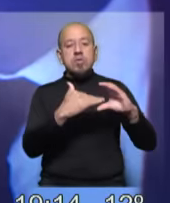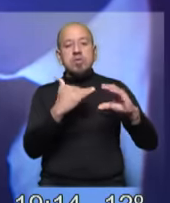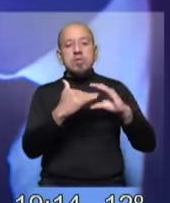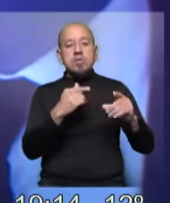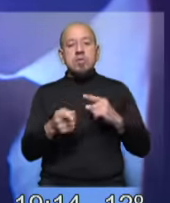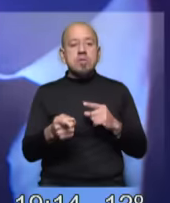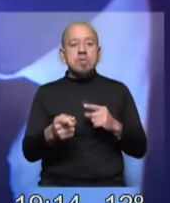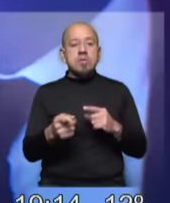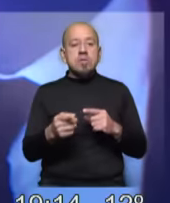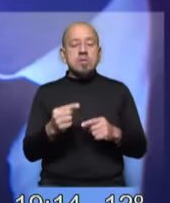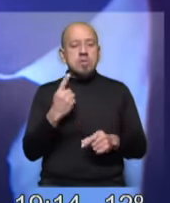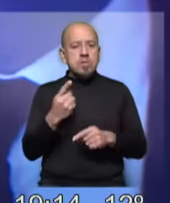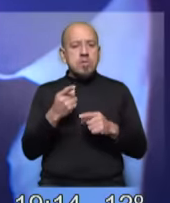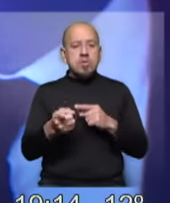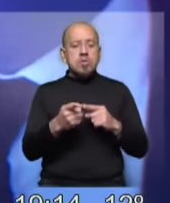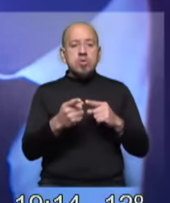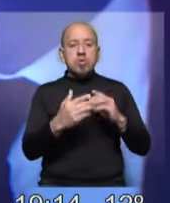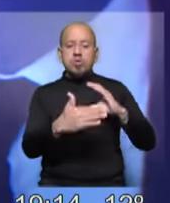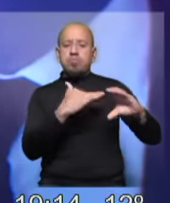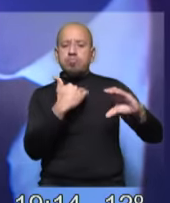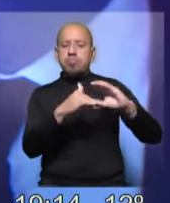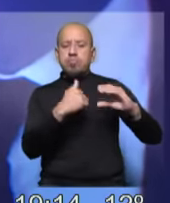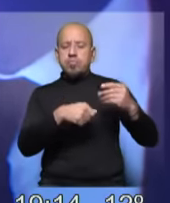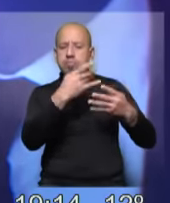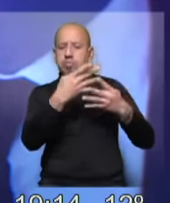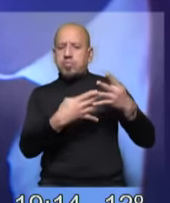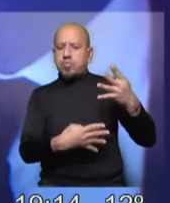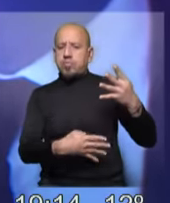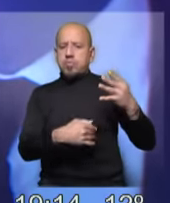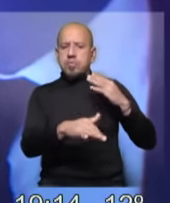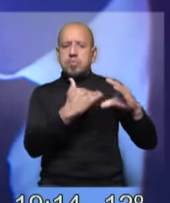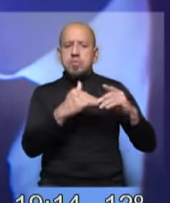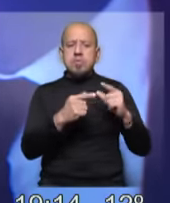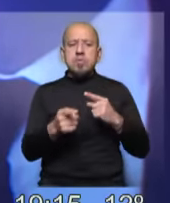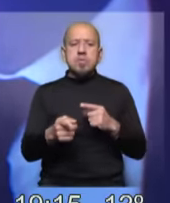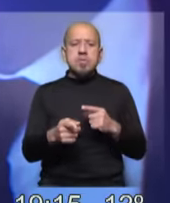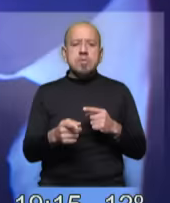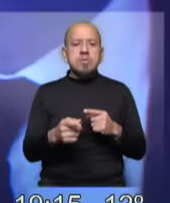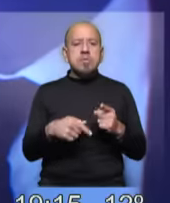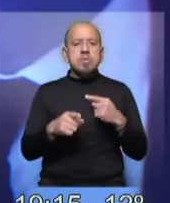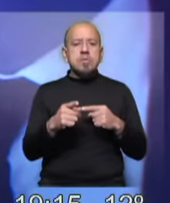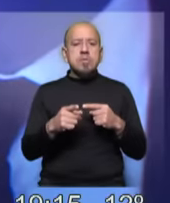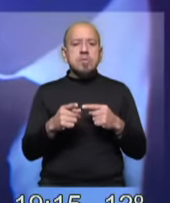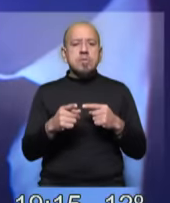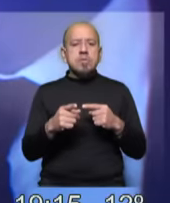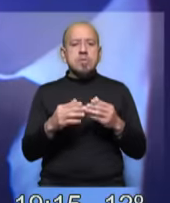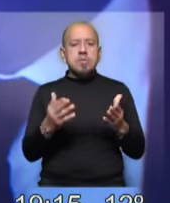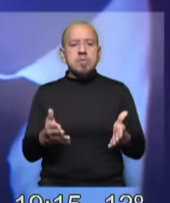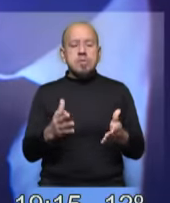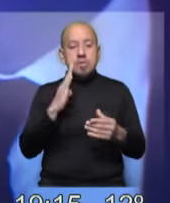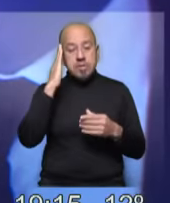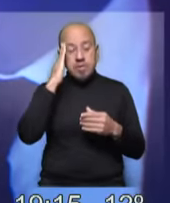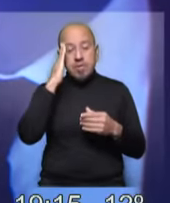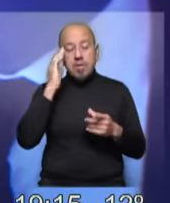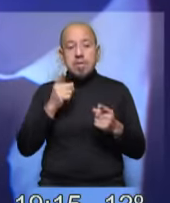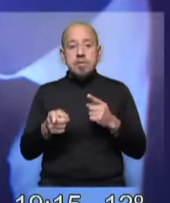a comentarles. Primero que estos chats los conocimos tiempo después porque los publicó La Diaria y se conocieron por esta acción de la justicia justamente